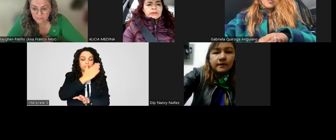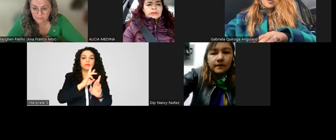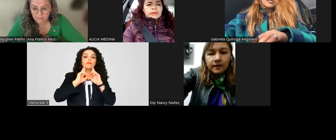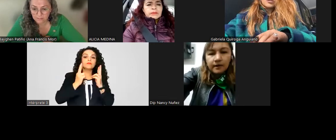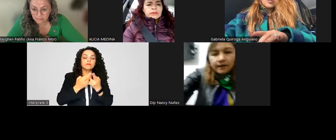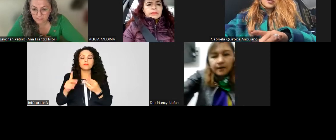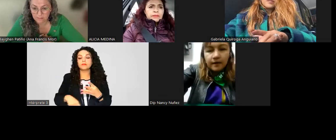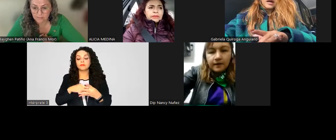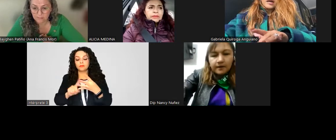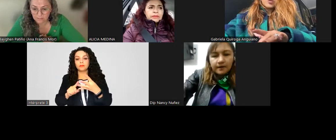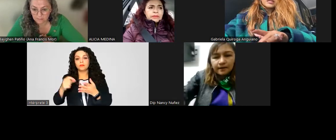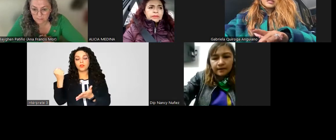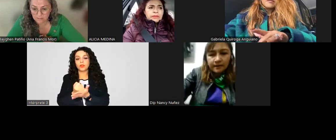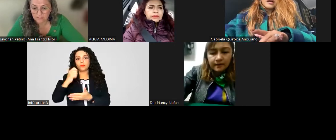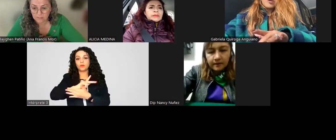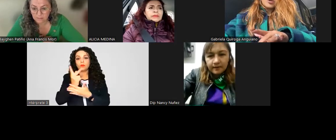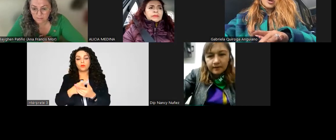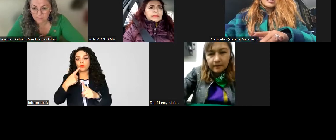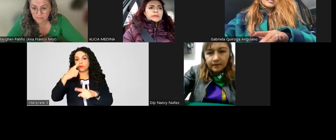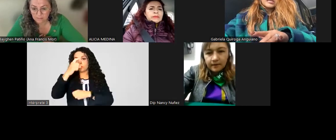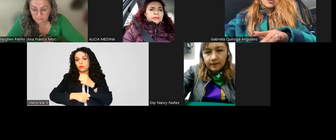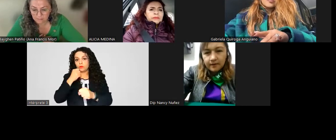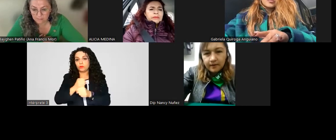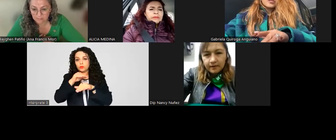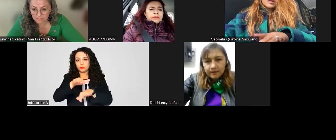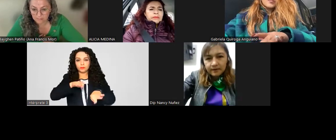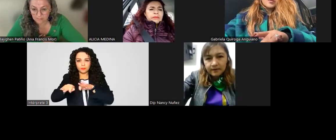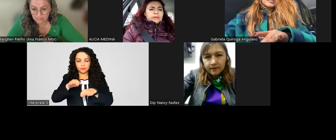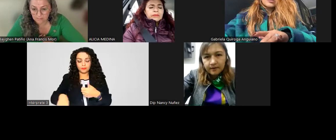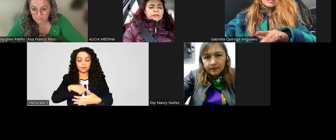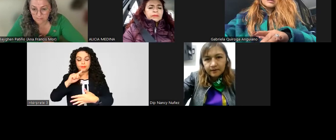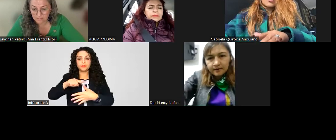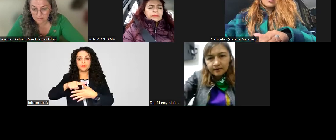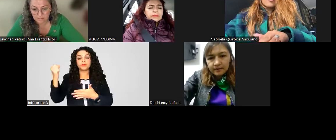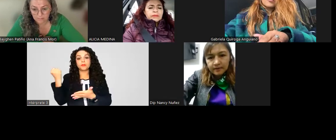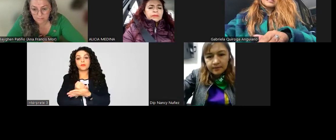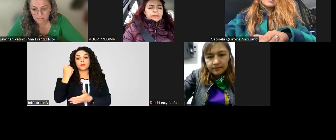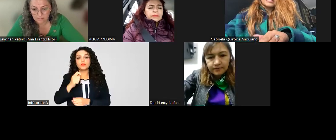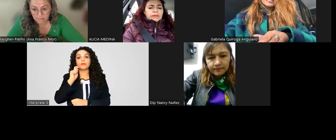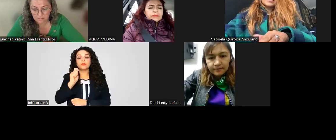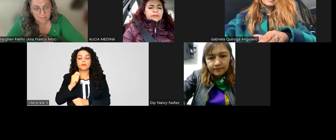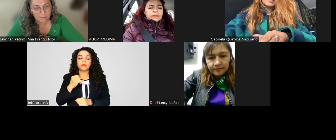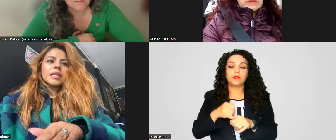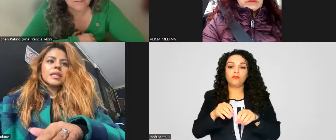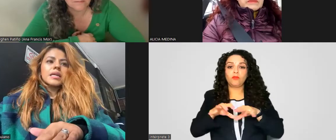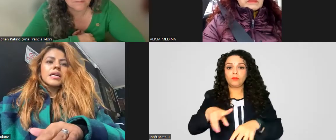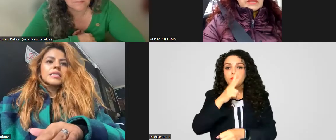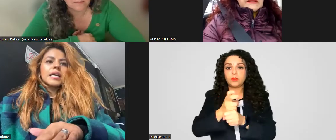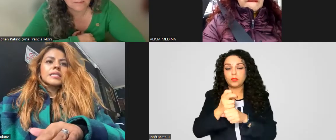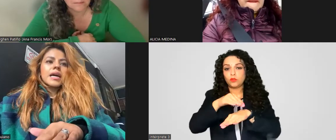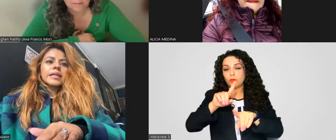Cuatro, aprobación del programa anual de trabajo. Cinco, aprobación del segundo informe semestral de actividades.